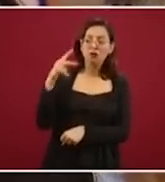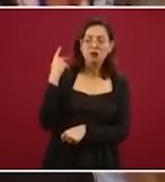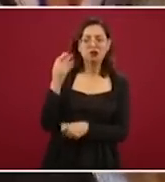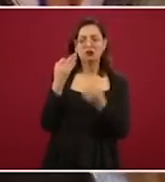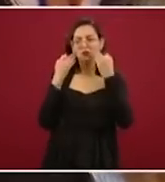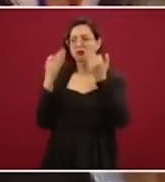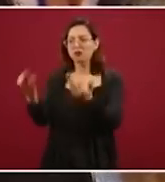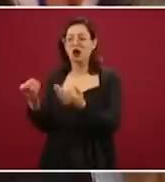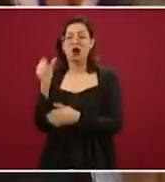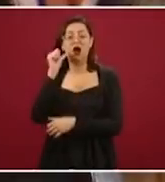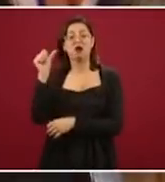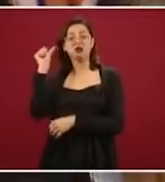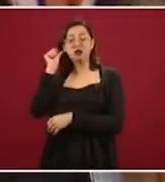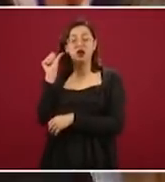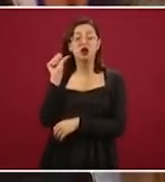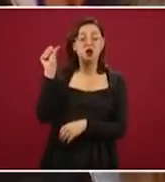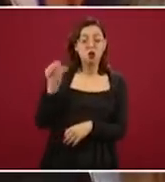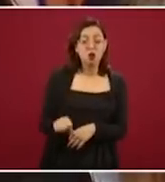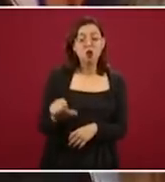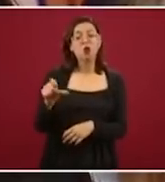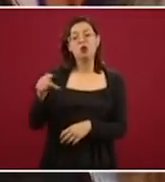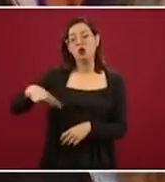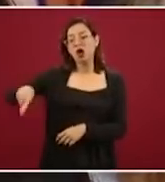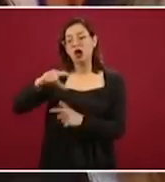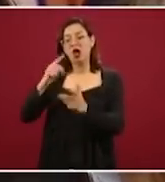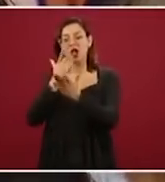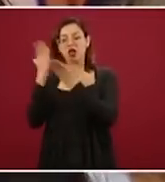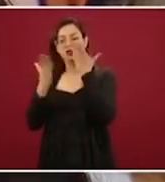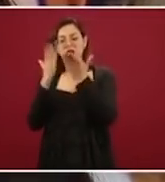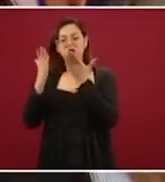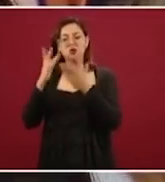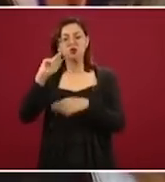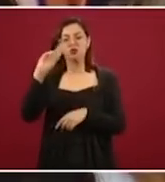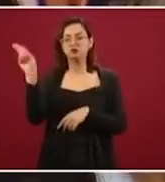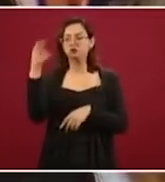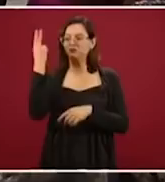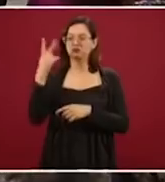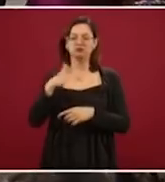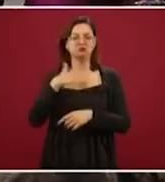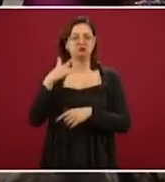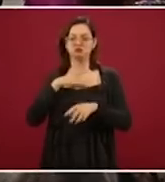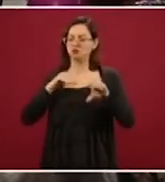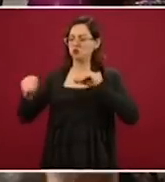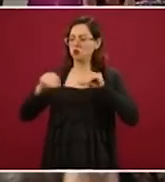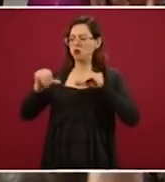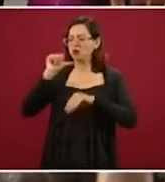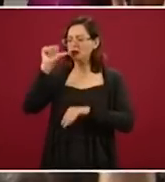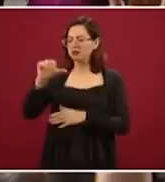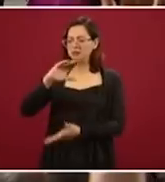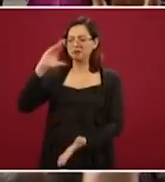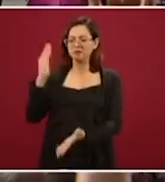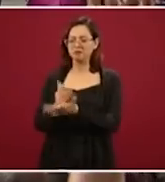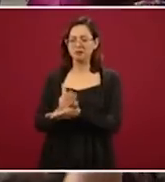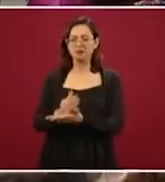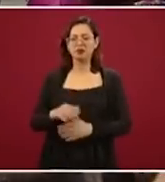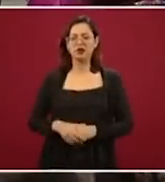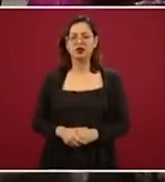y el día de hoy estudiantes universitarios están en paro? todos están ayudando, la